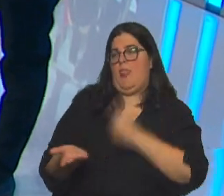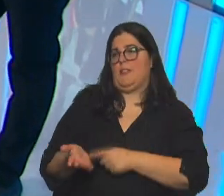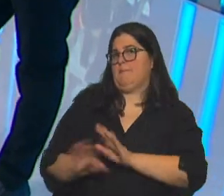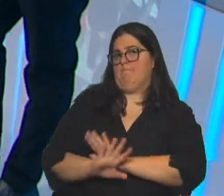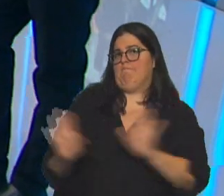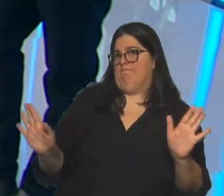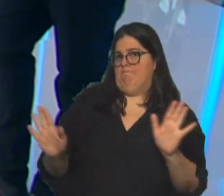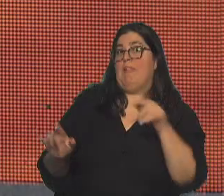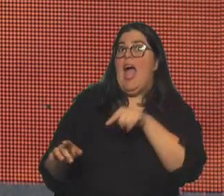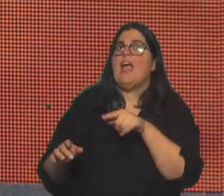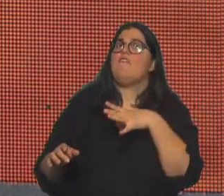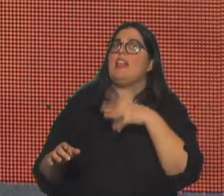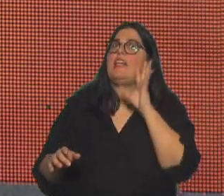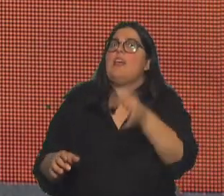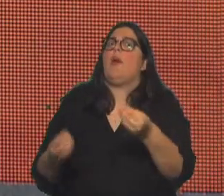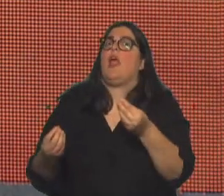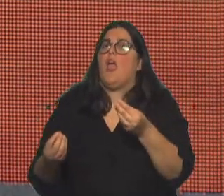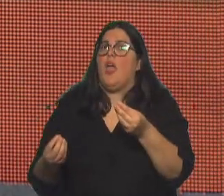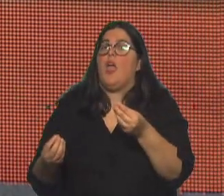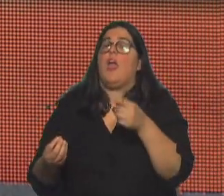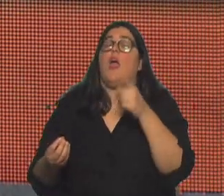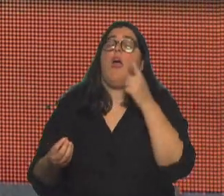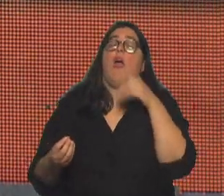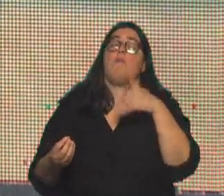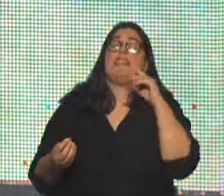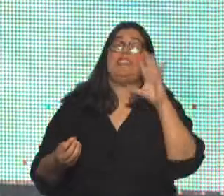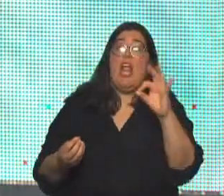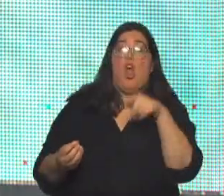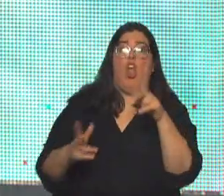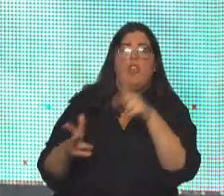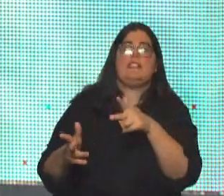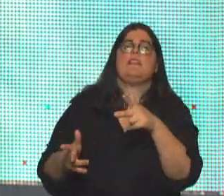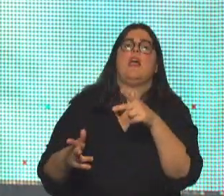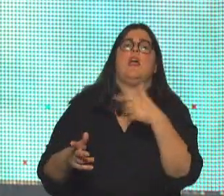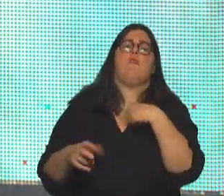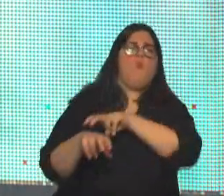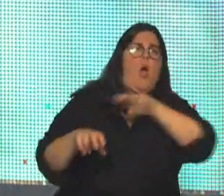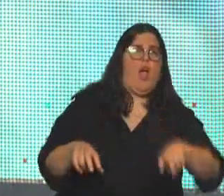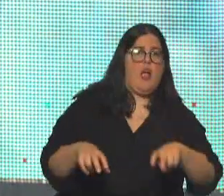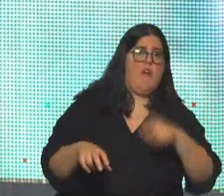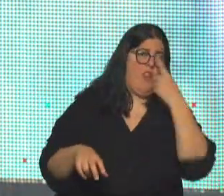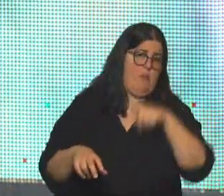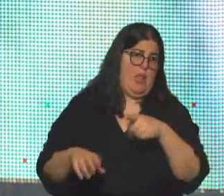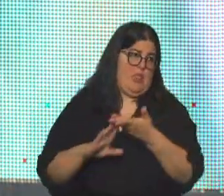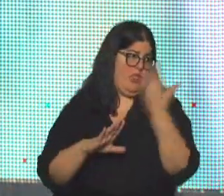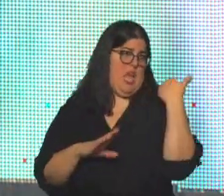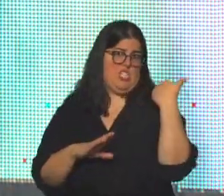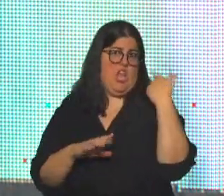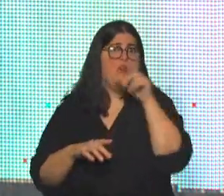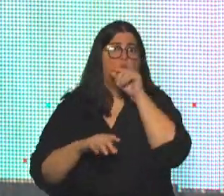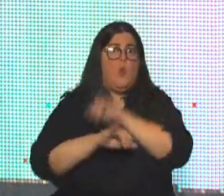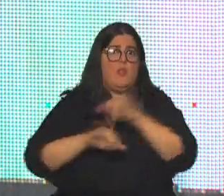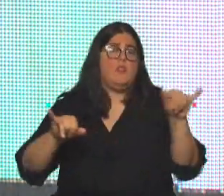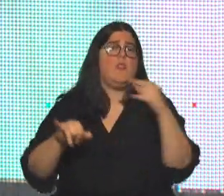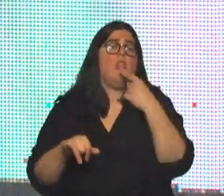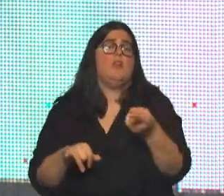informe decía que iba a competir por afuera, aunque en realidad en los últimos días, precisamente ayer, Ebrard publicó precisamente un tuit que decía